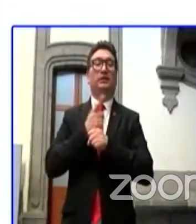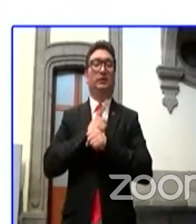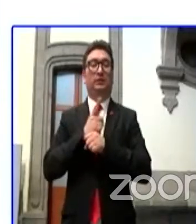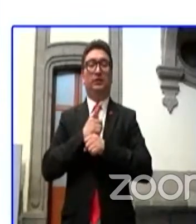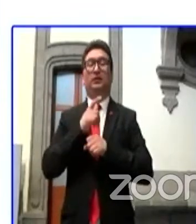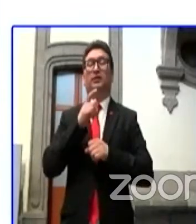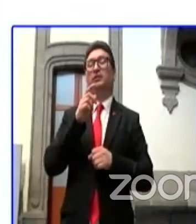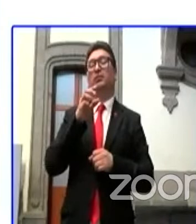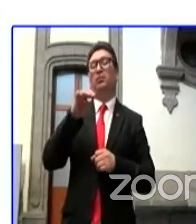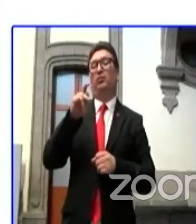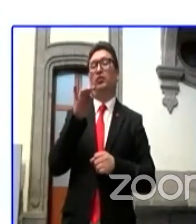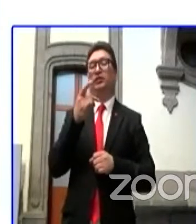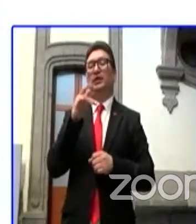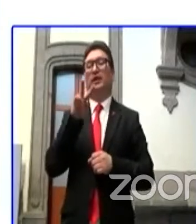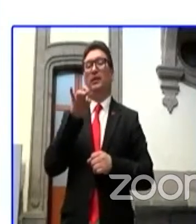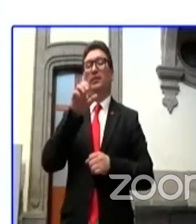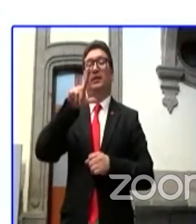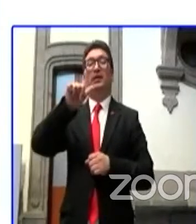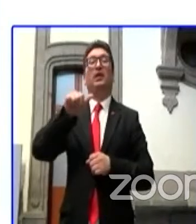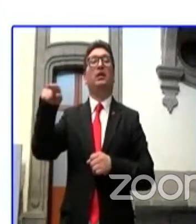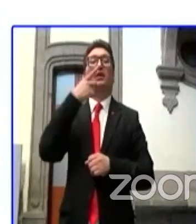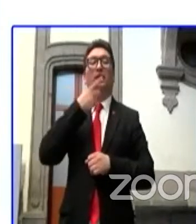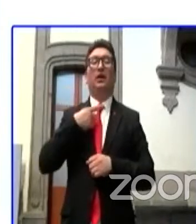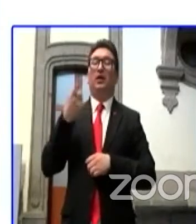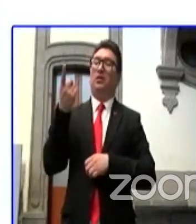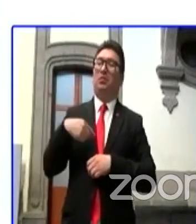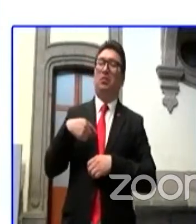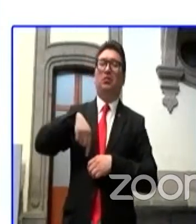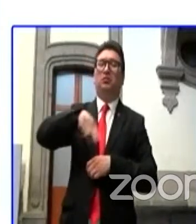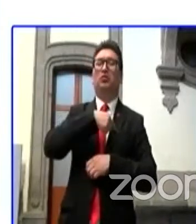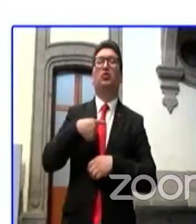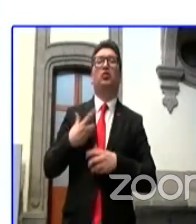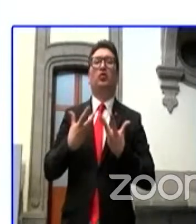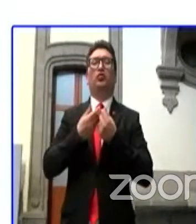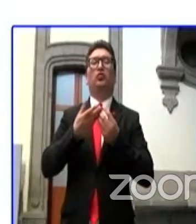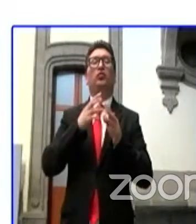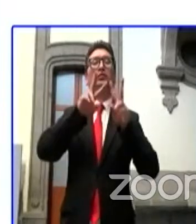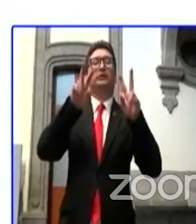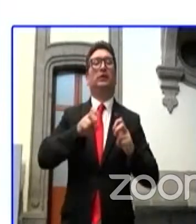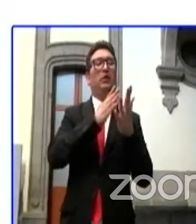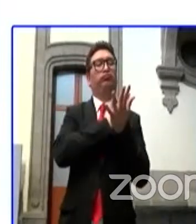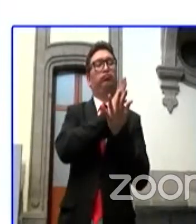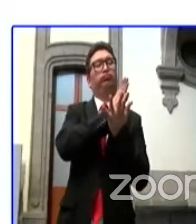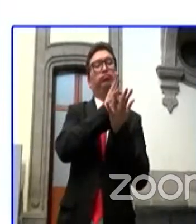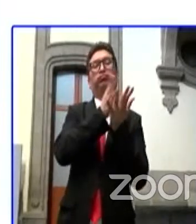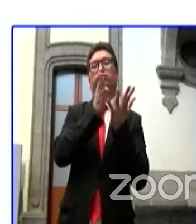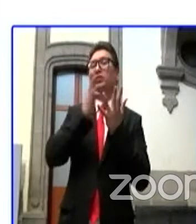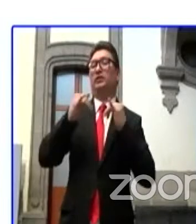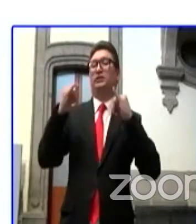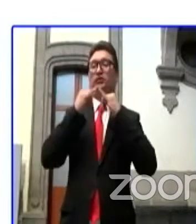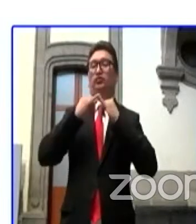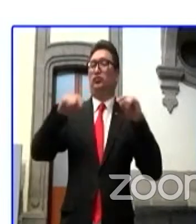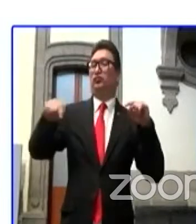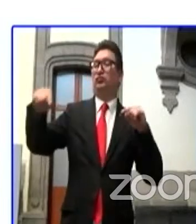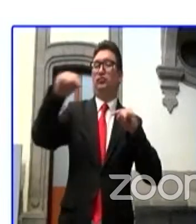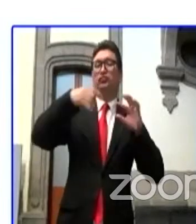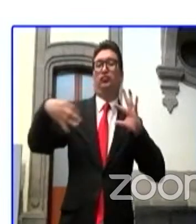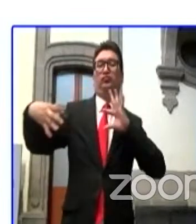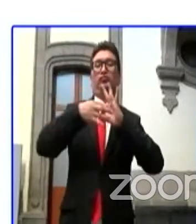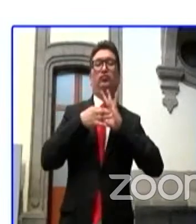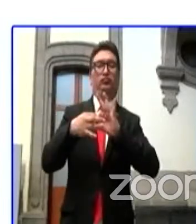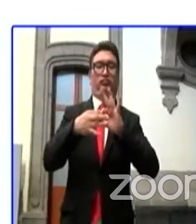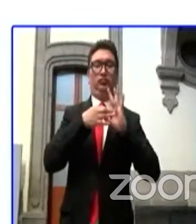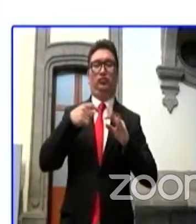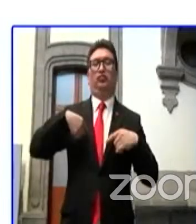Monreal Ávila, nos ha indicado que trabajemos de manera transversal entre todas las dependencias. Nosotros como instituto